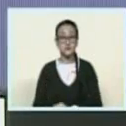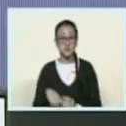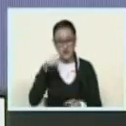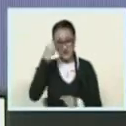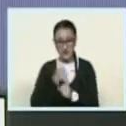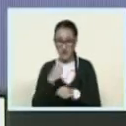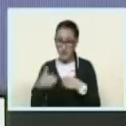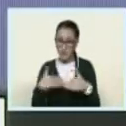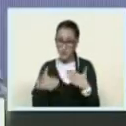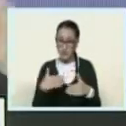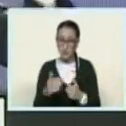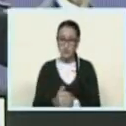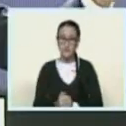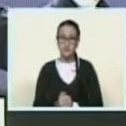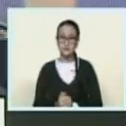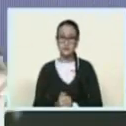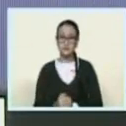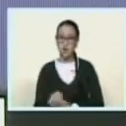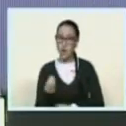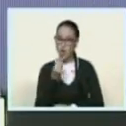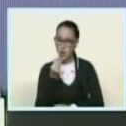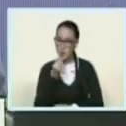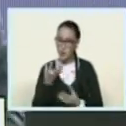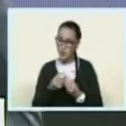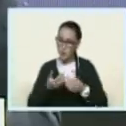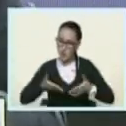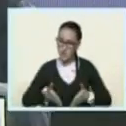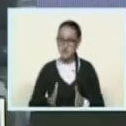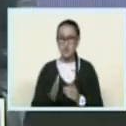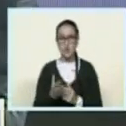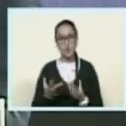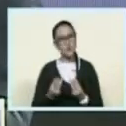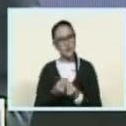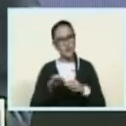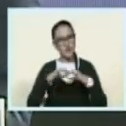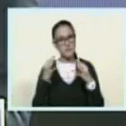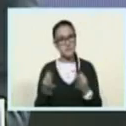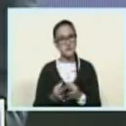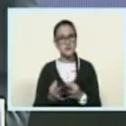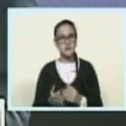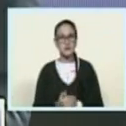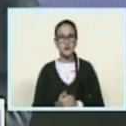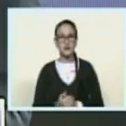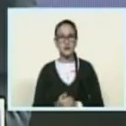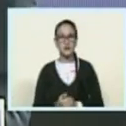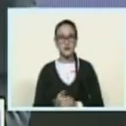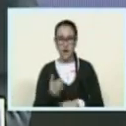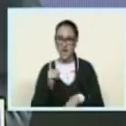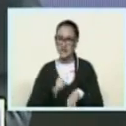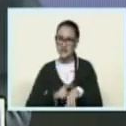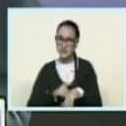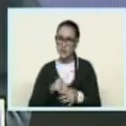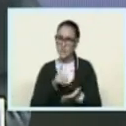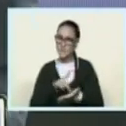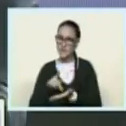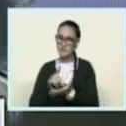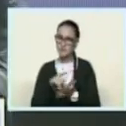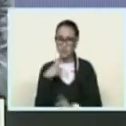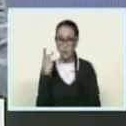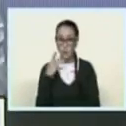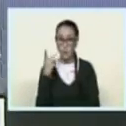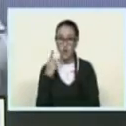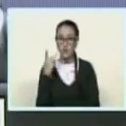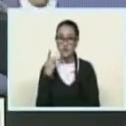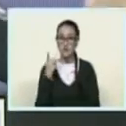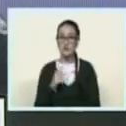del trabajo, donde comamos con los hijos, con la familia, donde tengamos tiempo para la participación